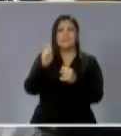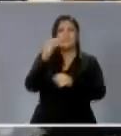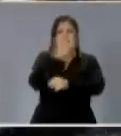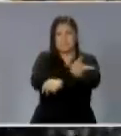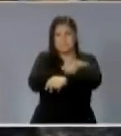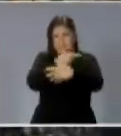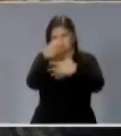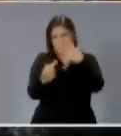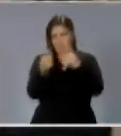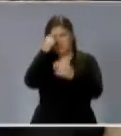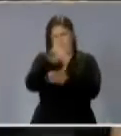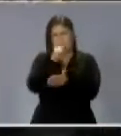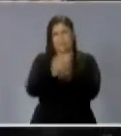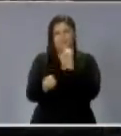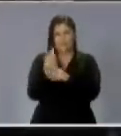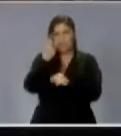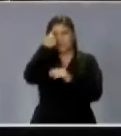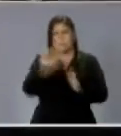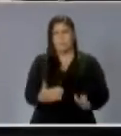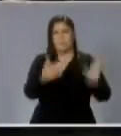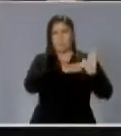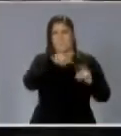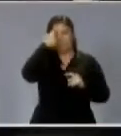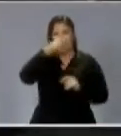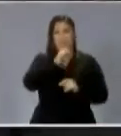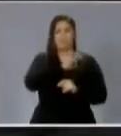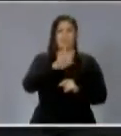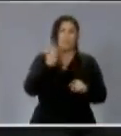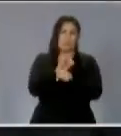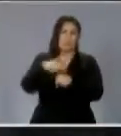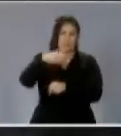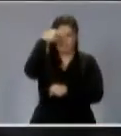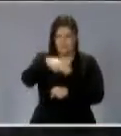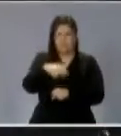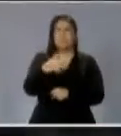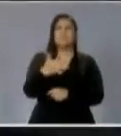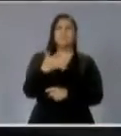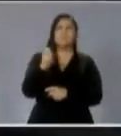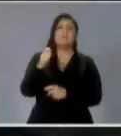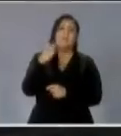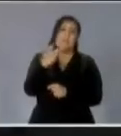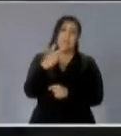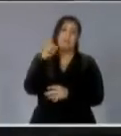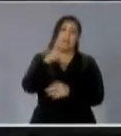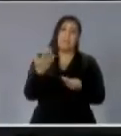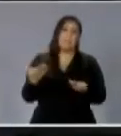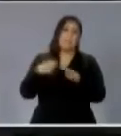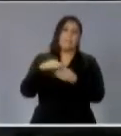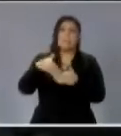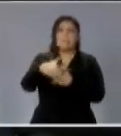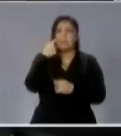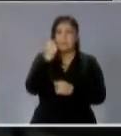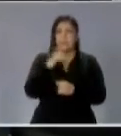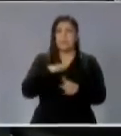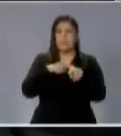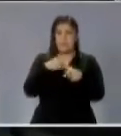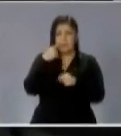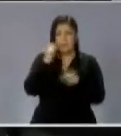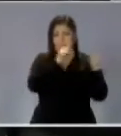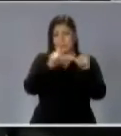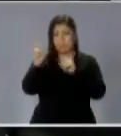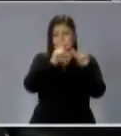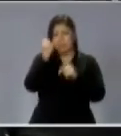de la seguridad pública. Agradeció a la Suprema Corte de Justicia de la Nación su determinación para implementar el nuevo sistema de justicia